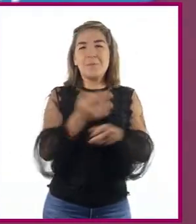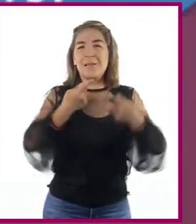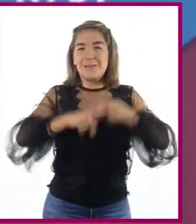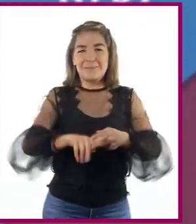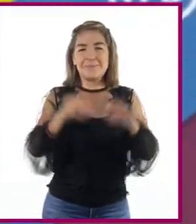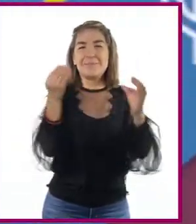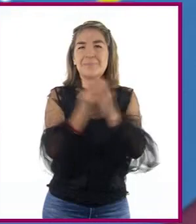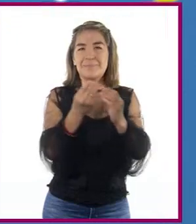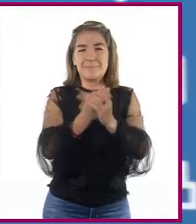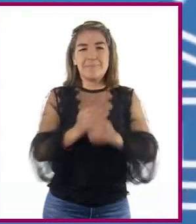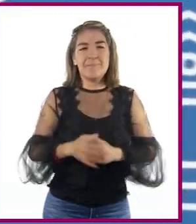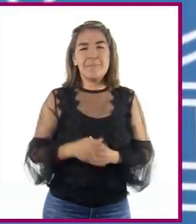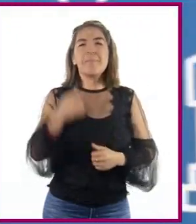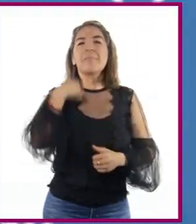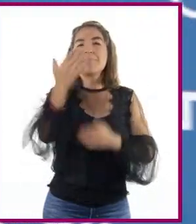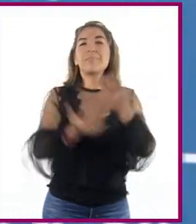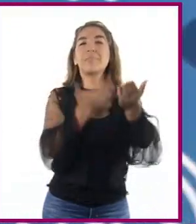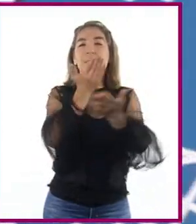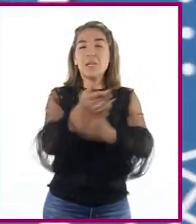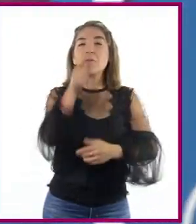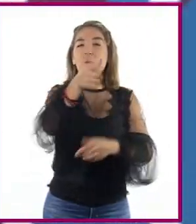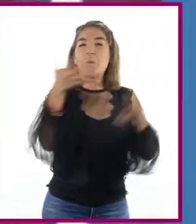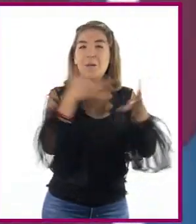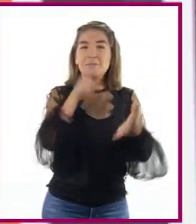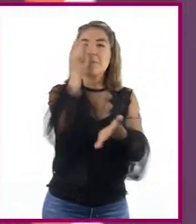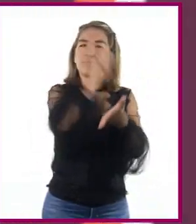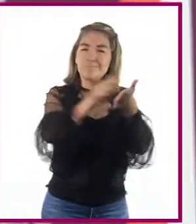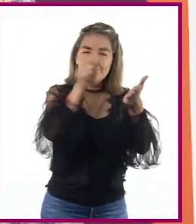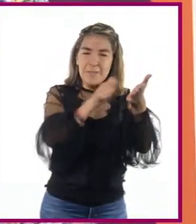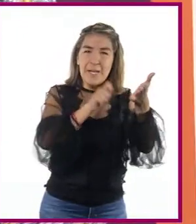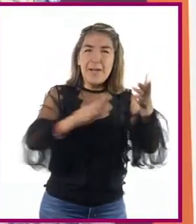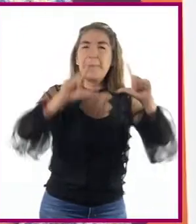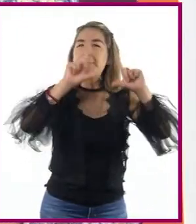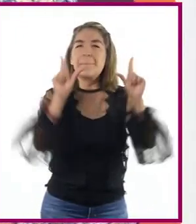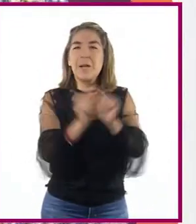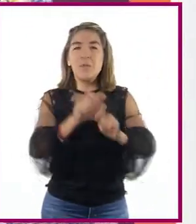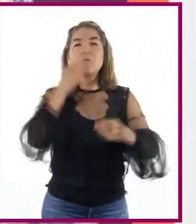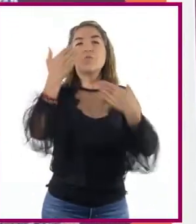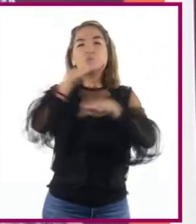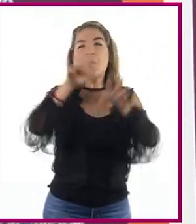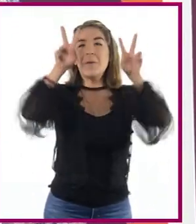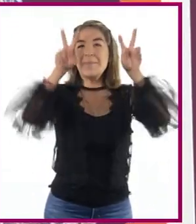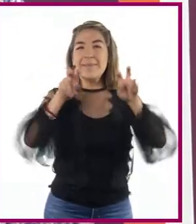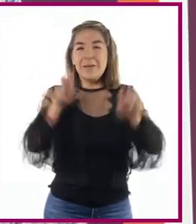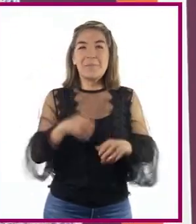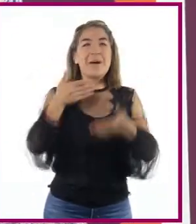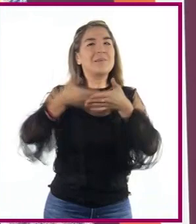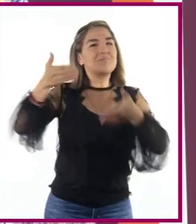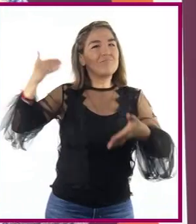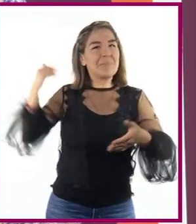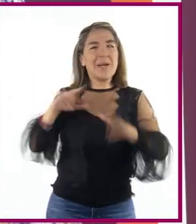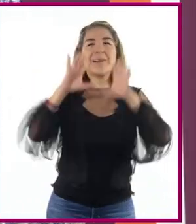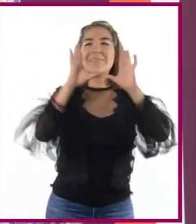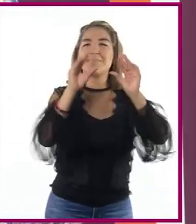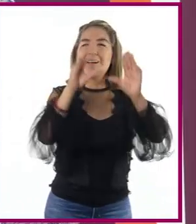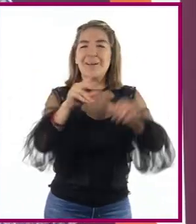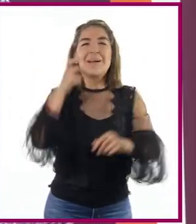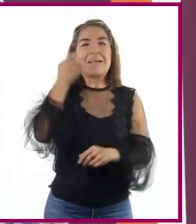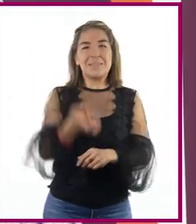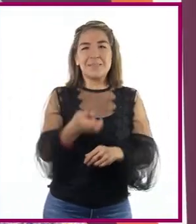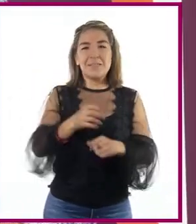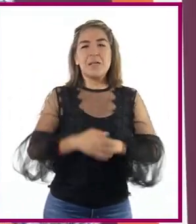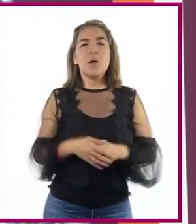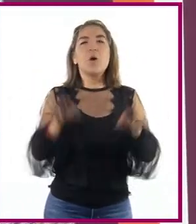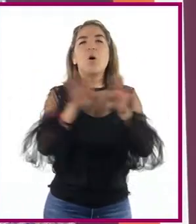de la semana. Te propusimos redactar un texto breve con los temas revisados en esta sesión, en